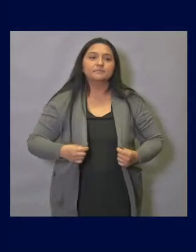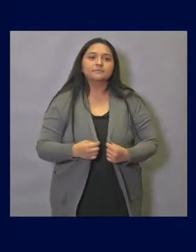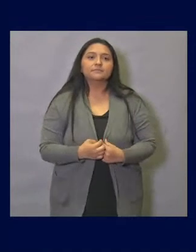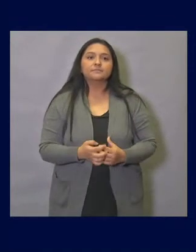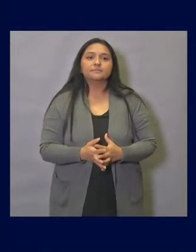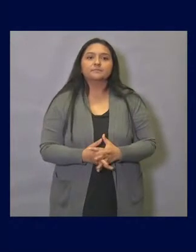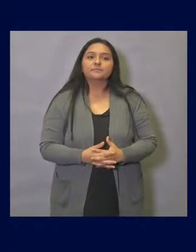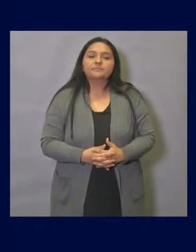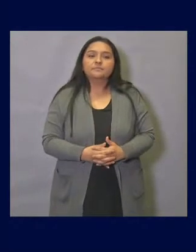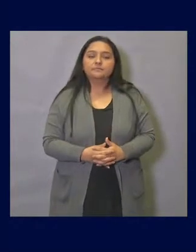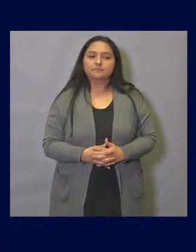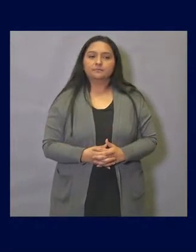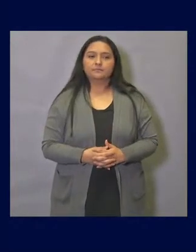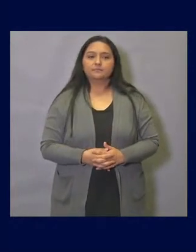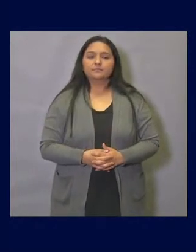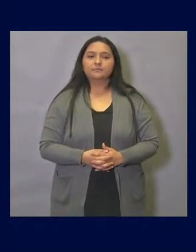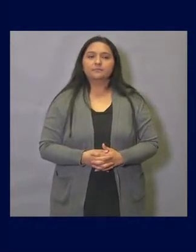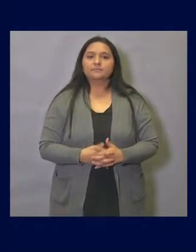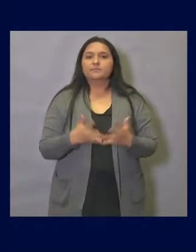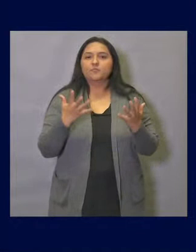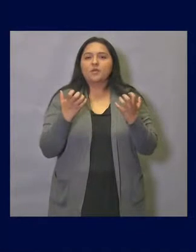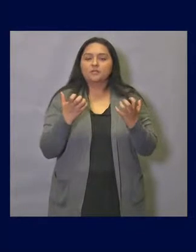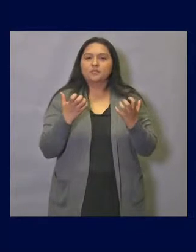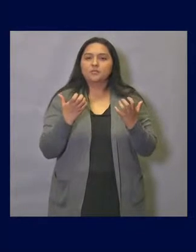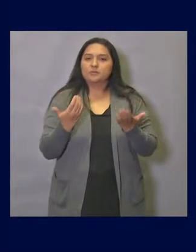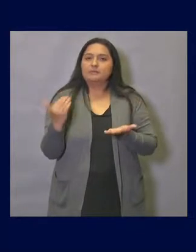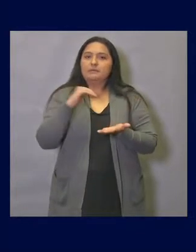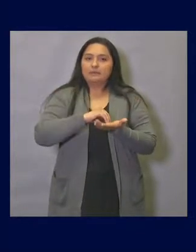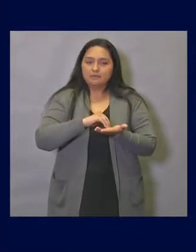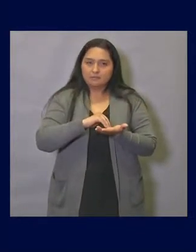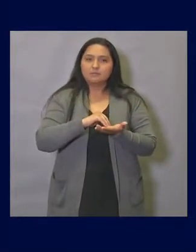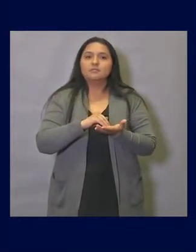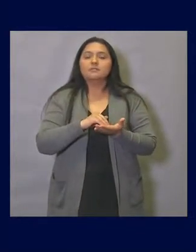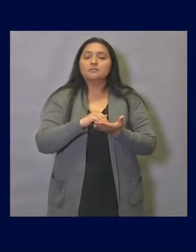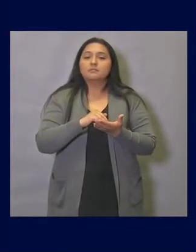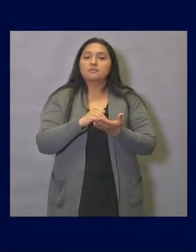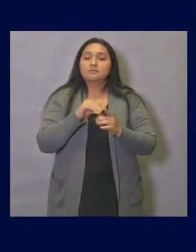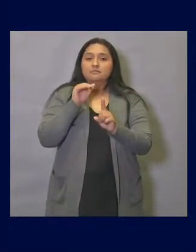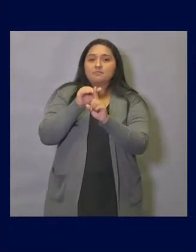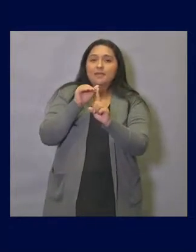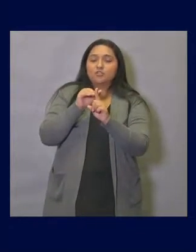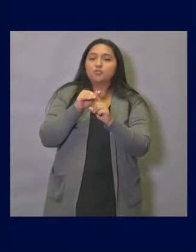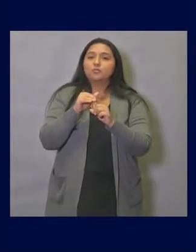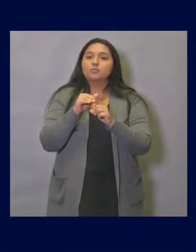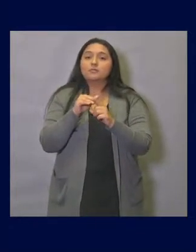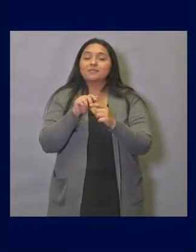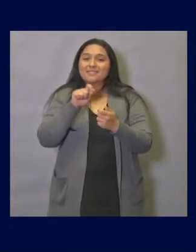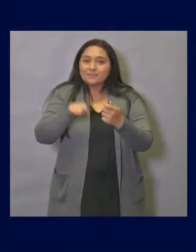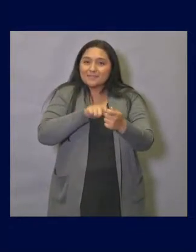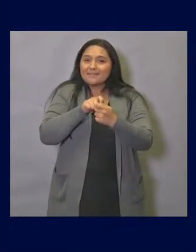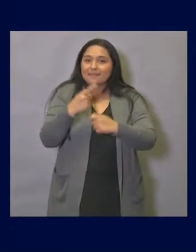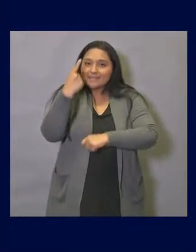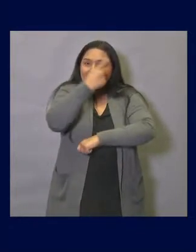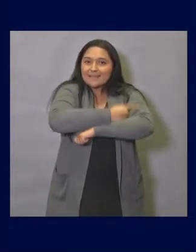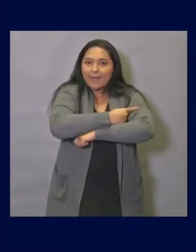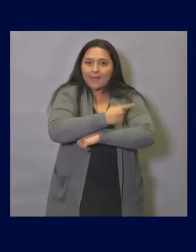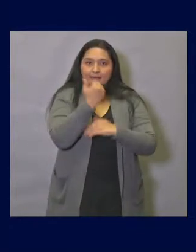Queremos reiterar que hemos programado días específicos para cada